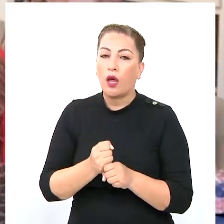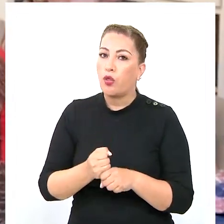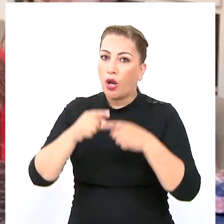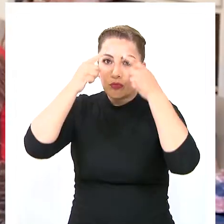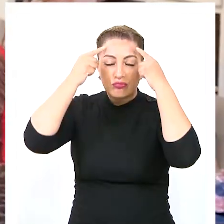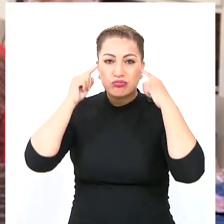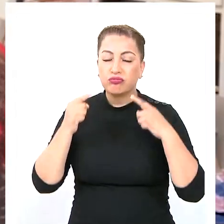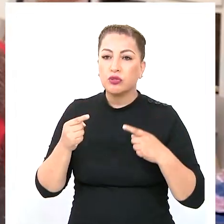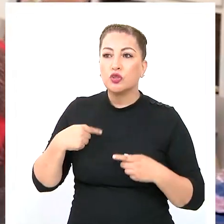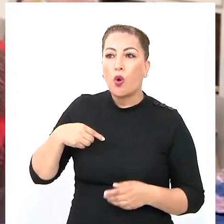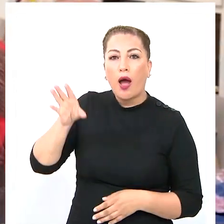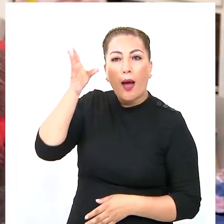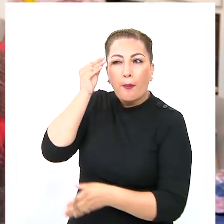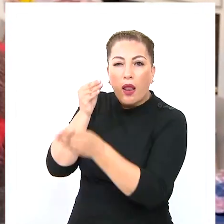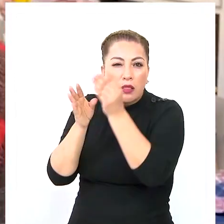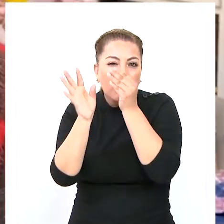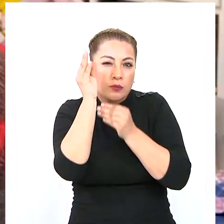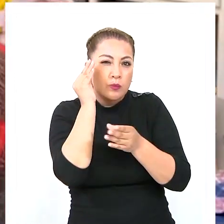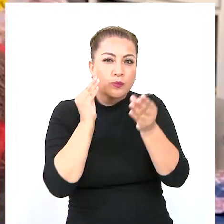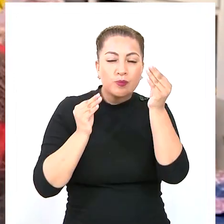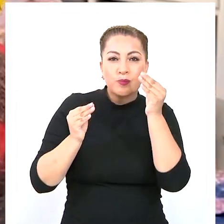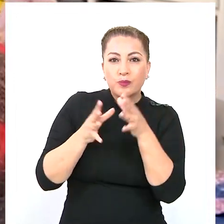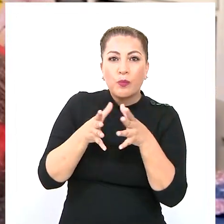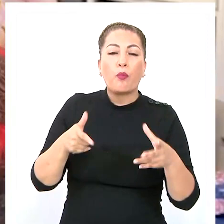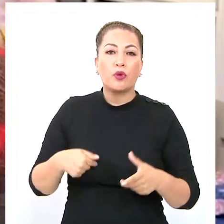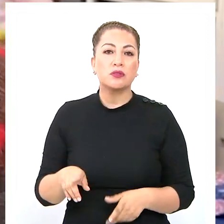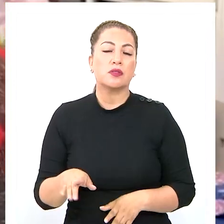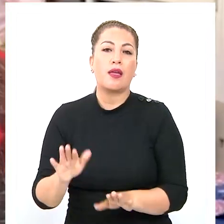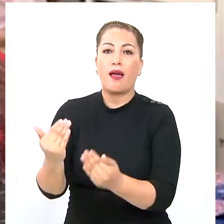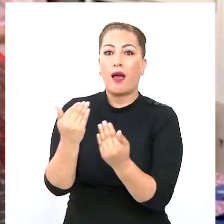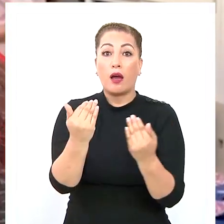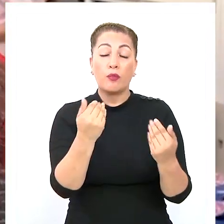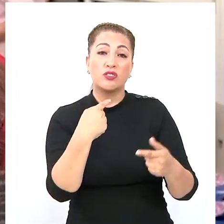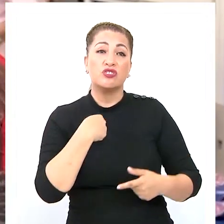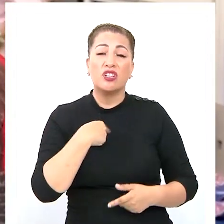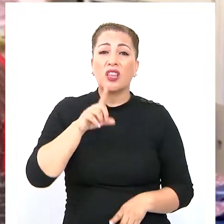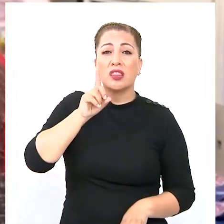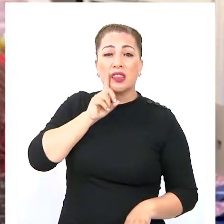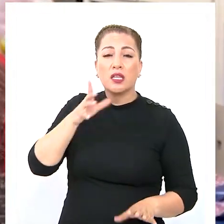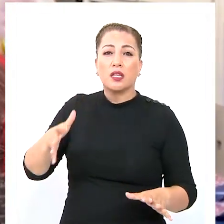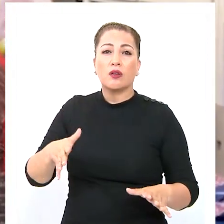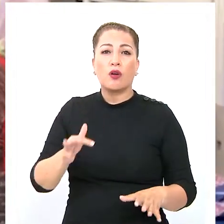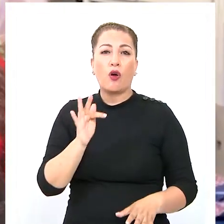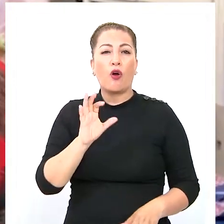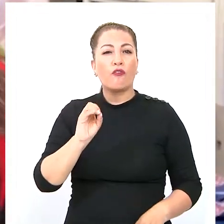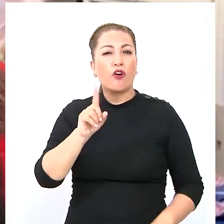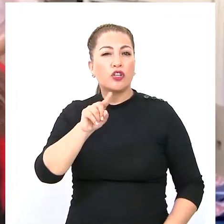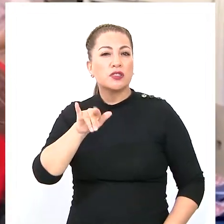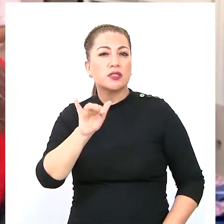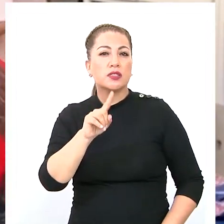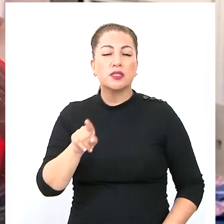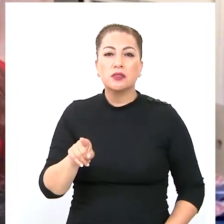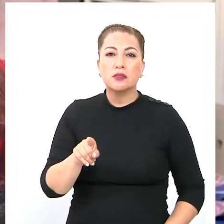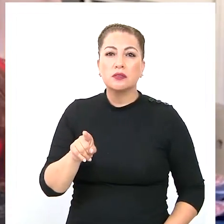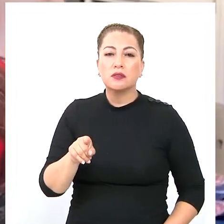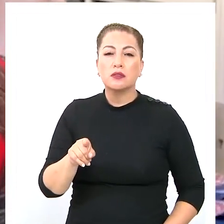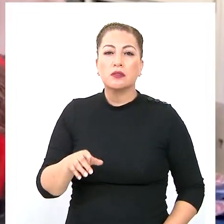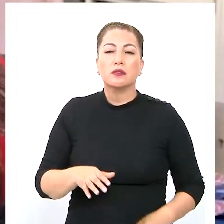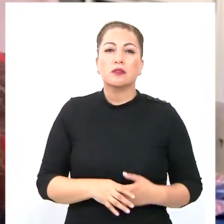pude aprender mucho. Y el beneficio que yo puedo tener con FOSIS es que creo para